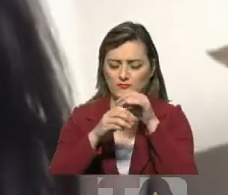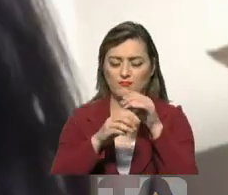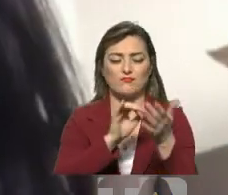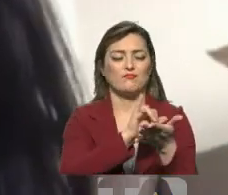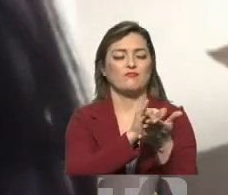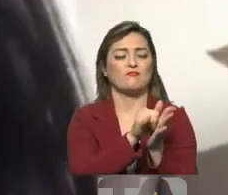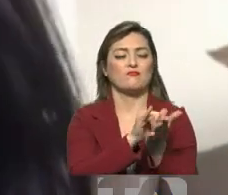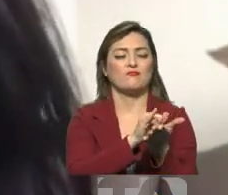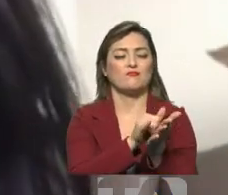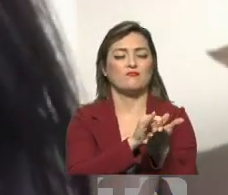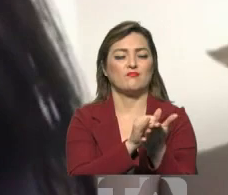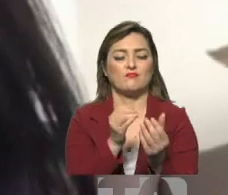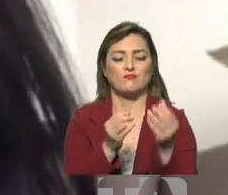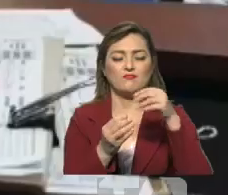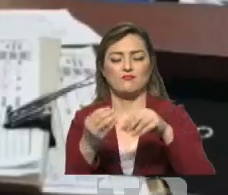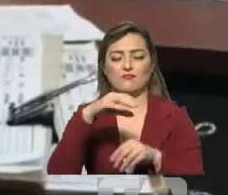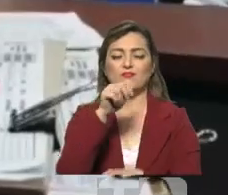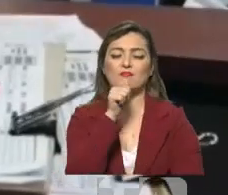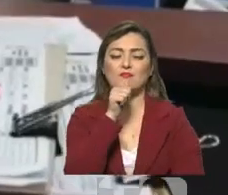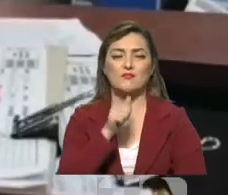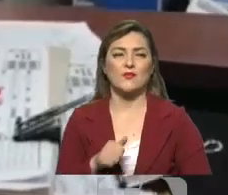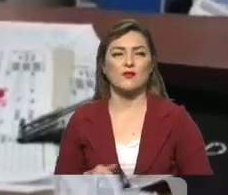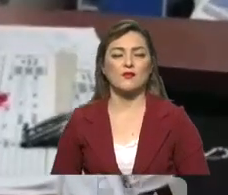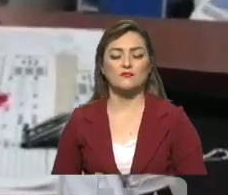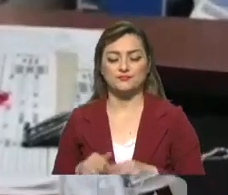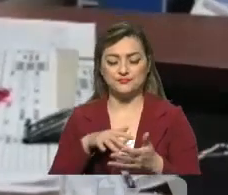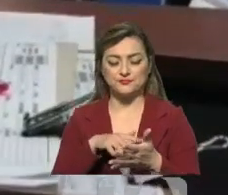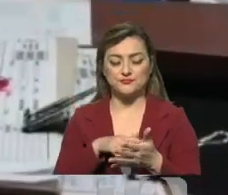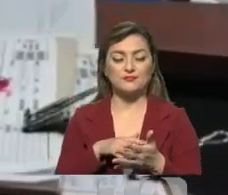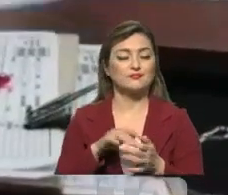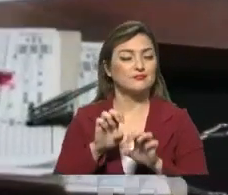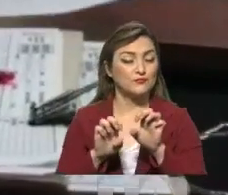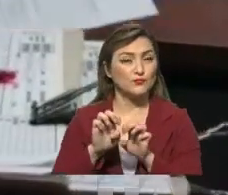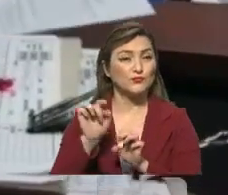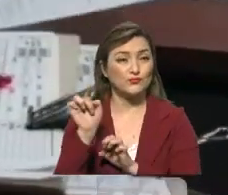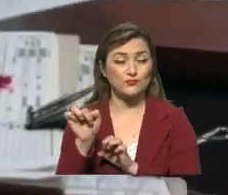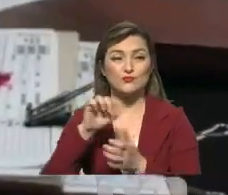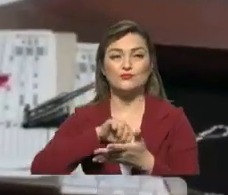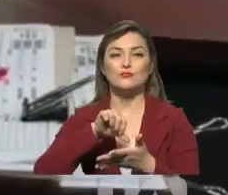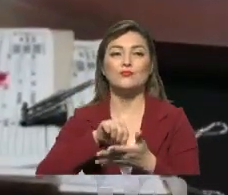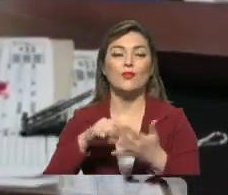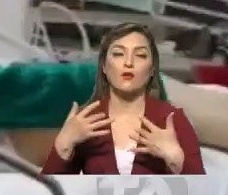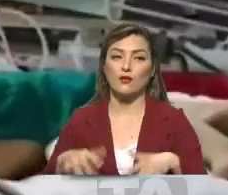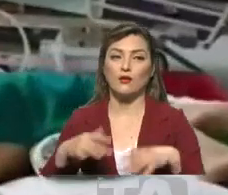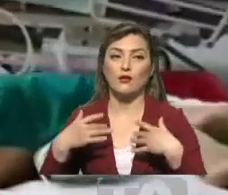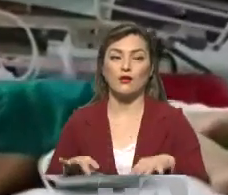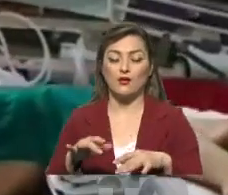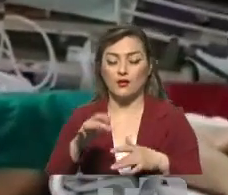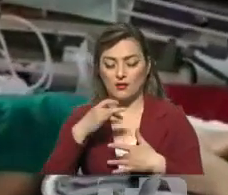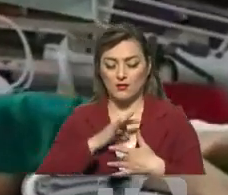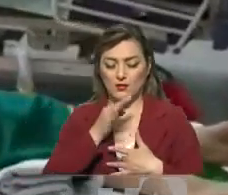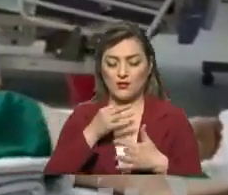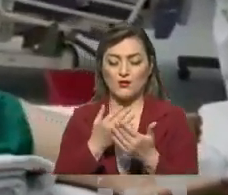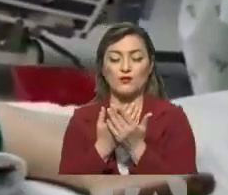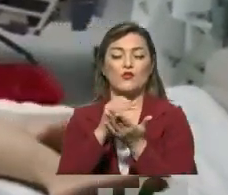corresponde a un laboratorio priva los estudios se identificaron también que en esta ciudad ya existe un caso con la variante de